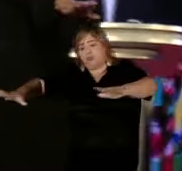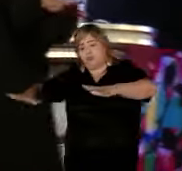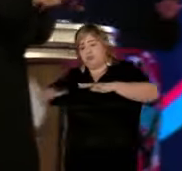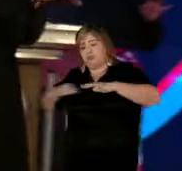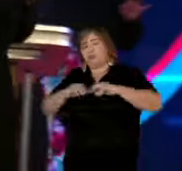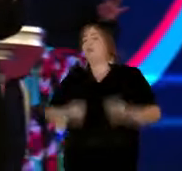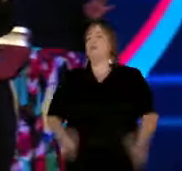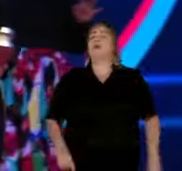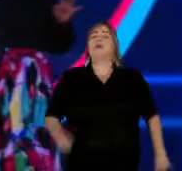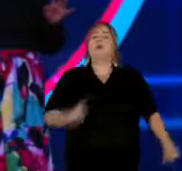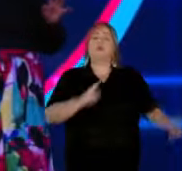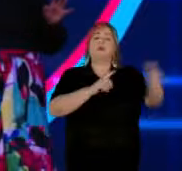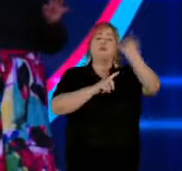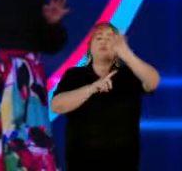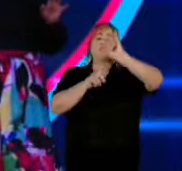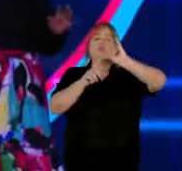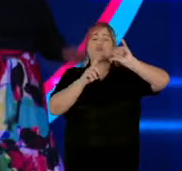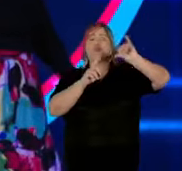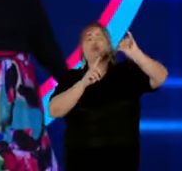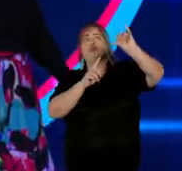Hay una unción, ay hermano,